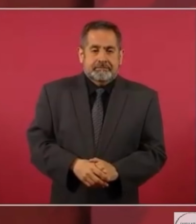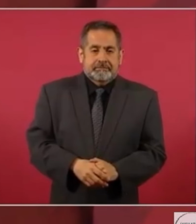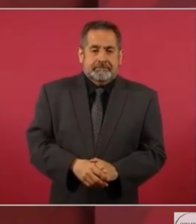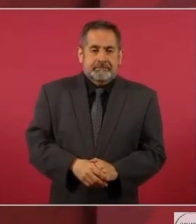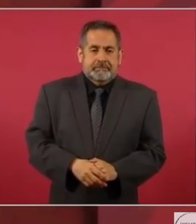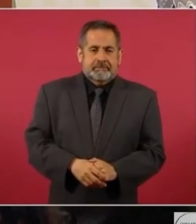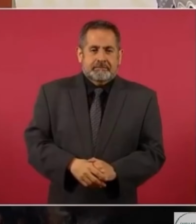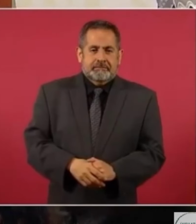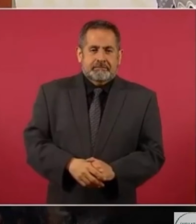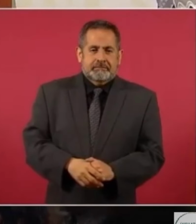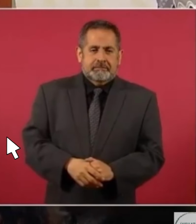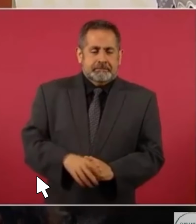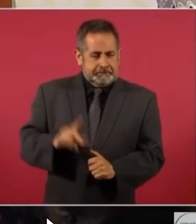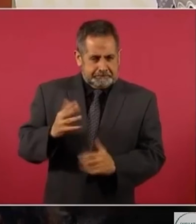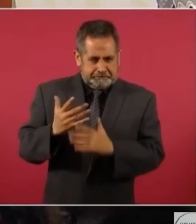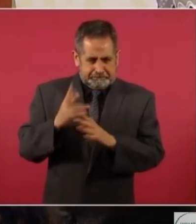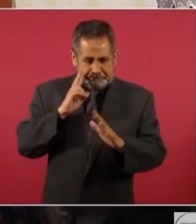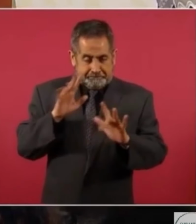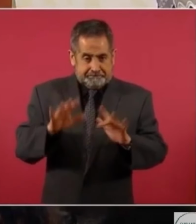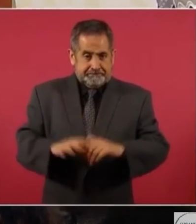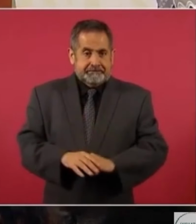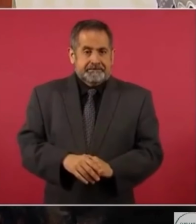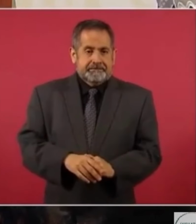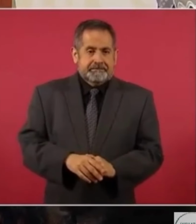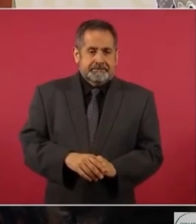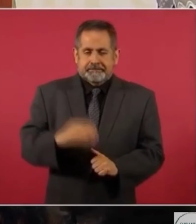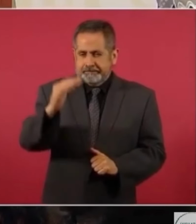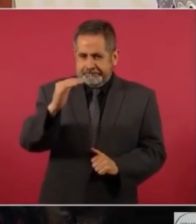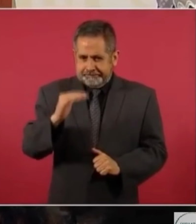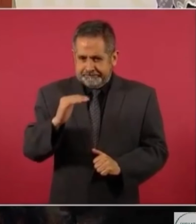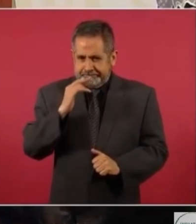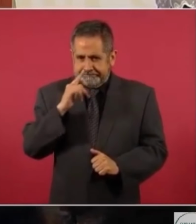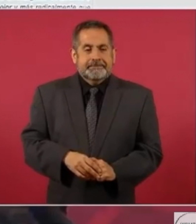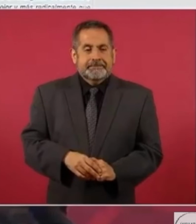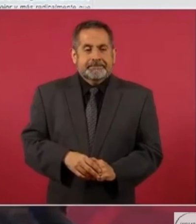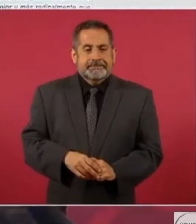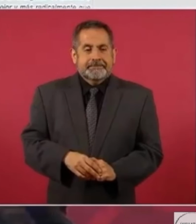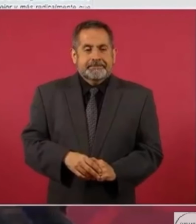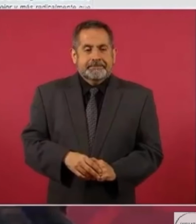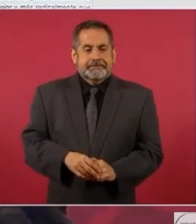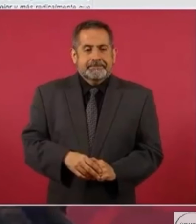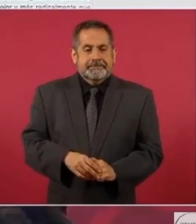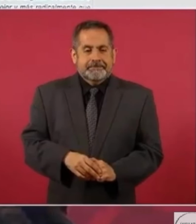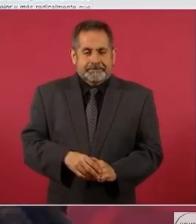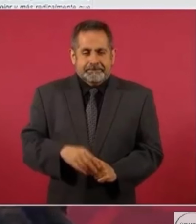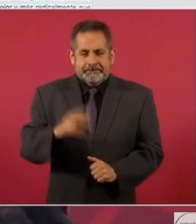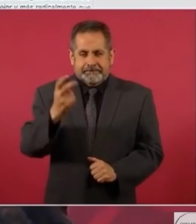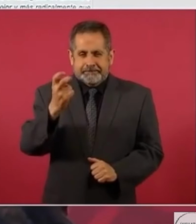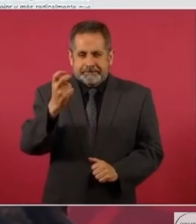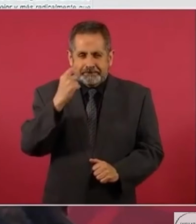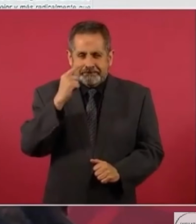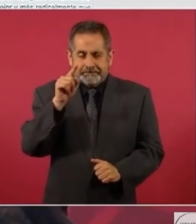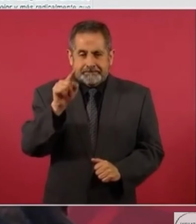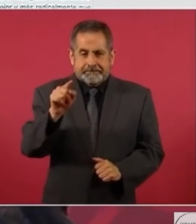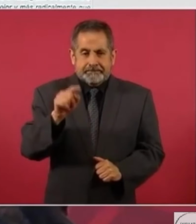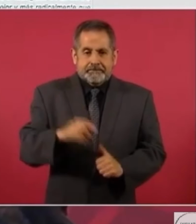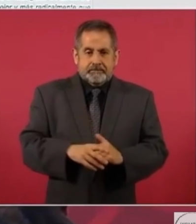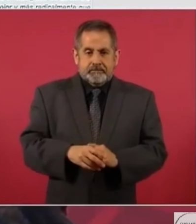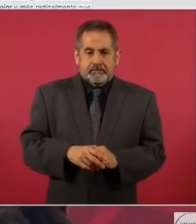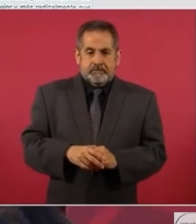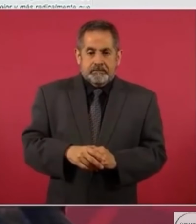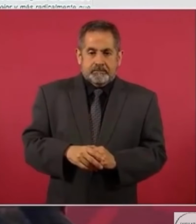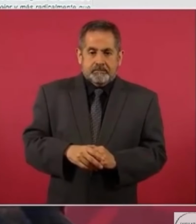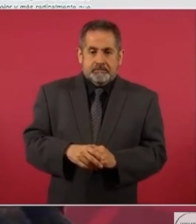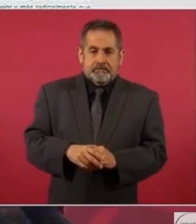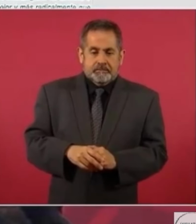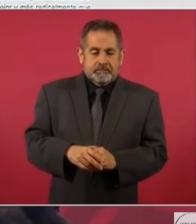A ver, no, espérate, es que lo que viene es lo mejor. Sí, esto, ¿no? Tenemos que